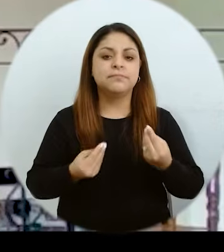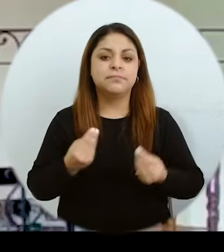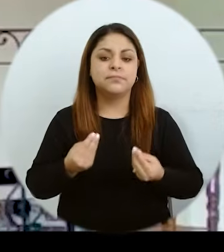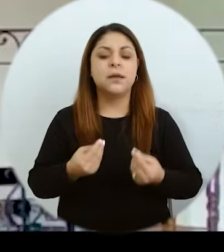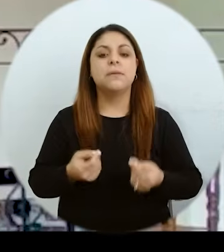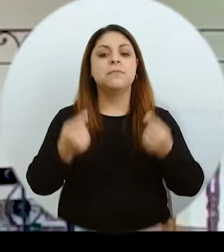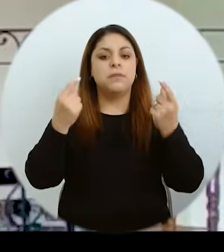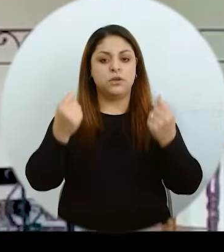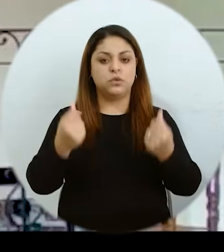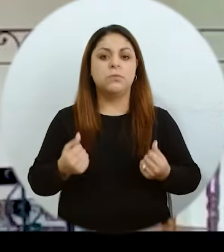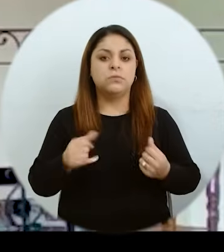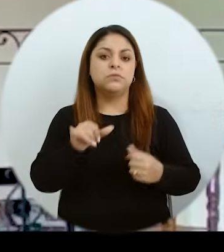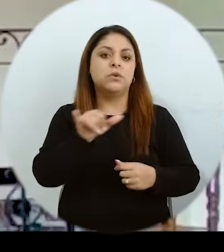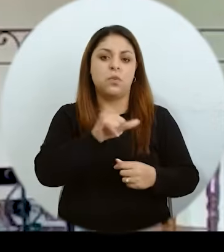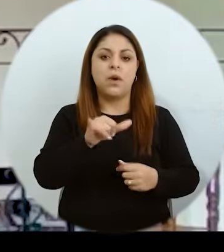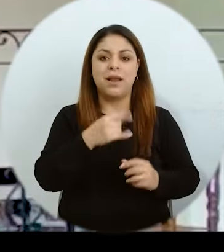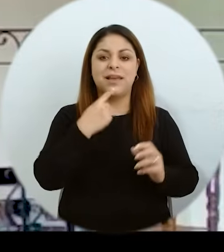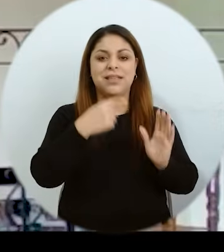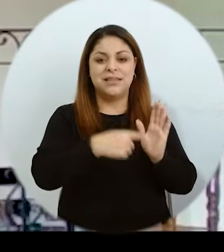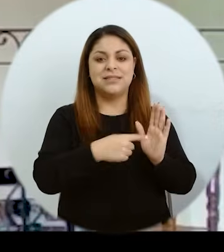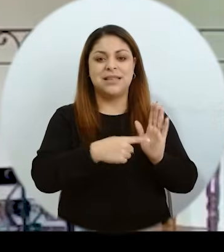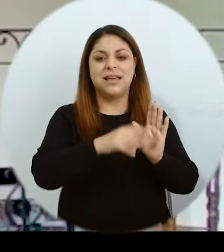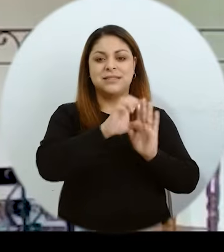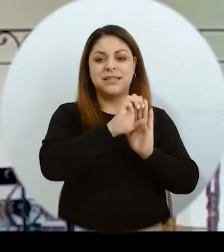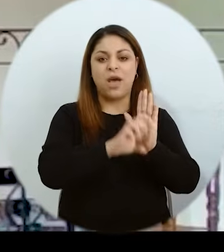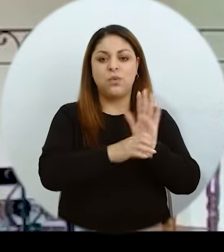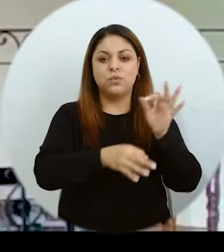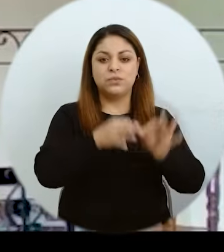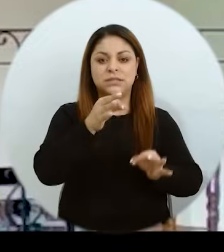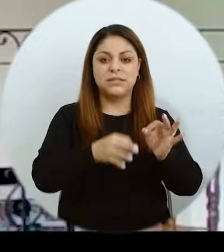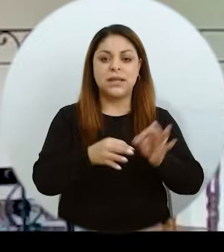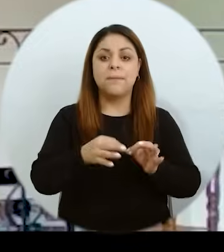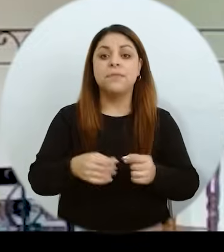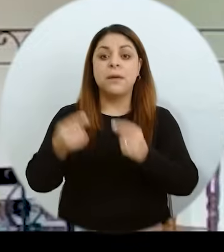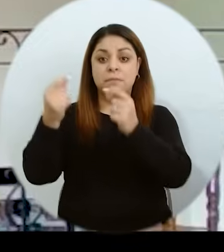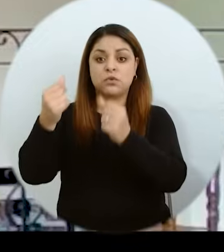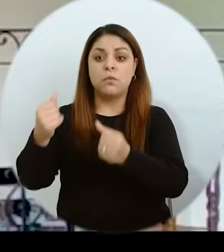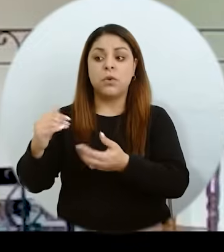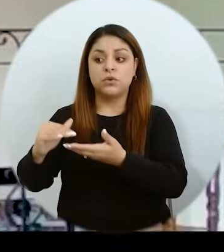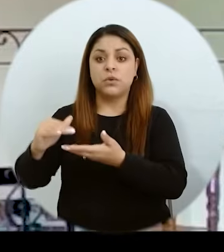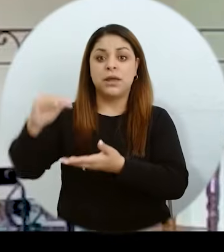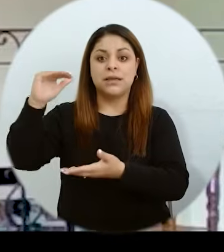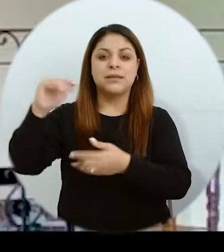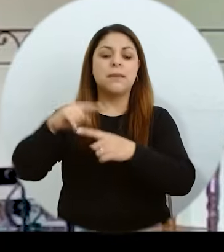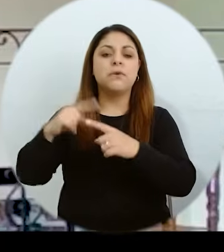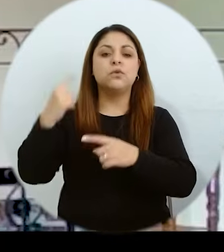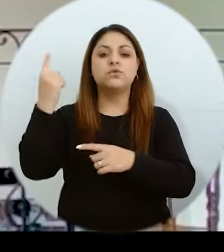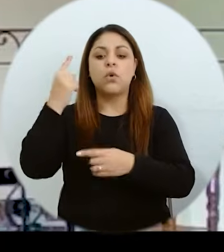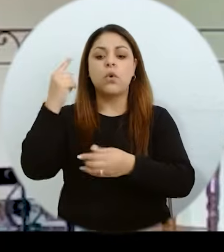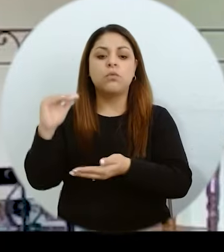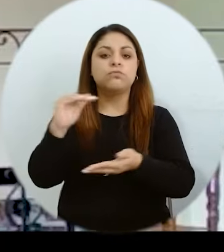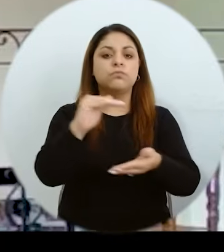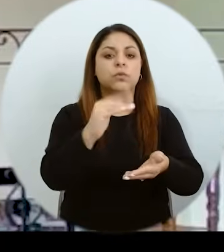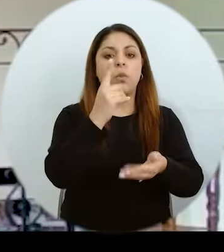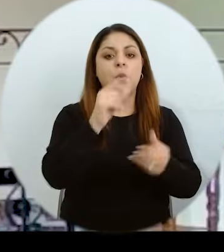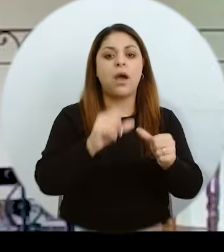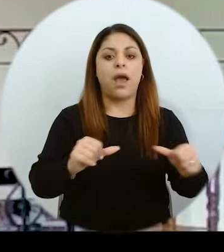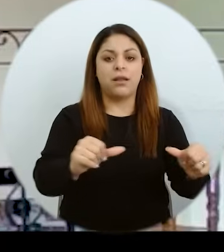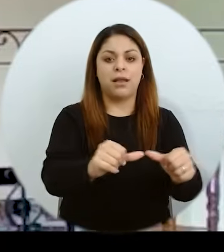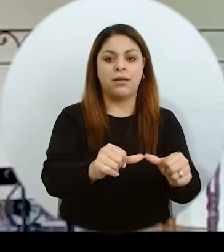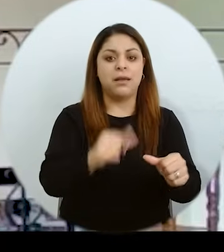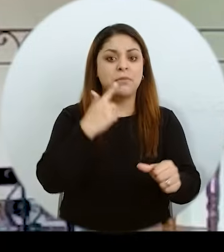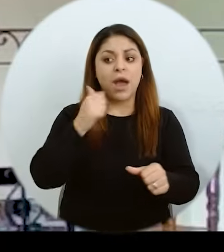que el presupuesto, como bien dice el Estado de la Justicia, el presupuesto ha crecido, pero crece solo para un